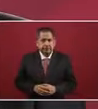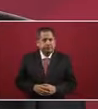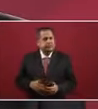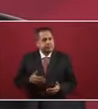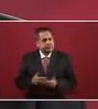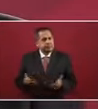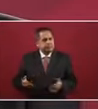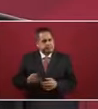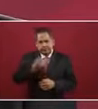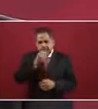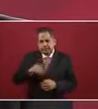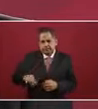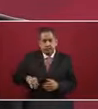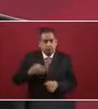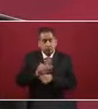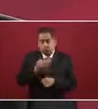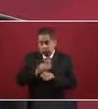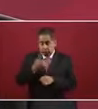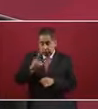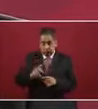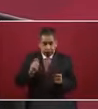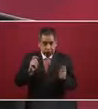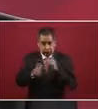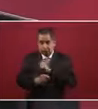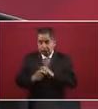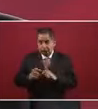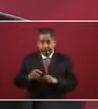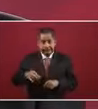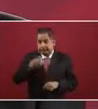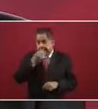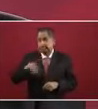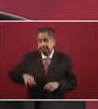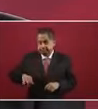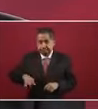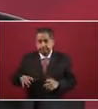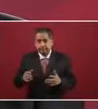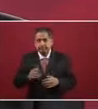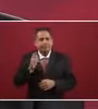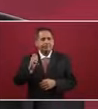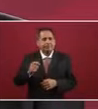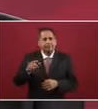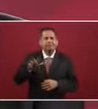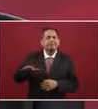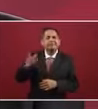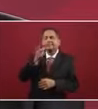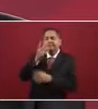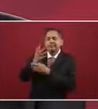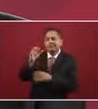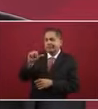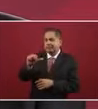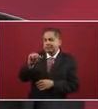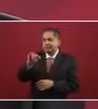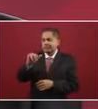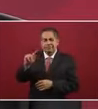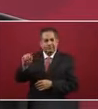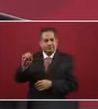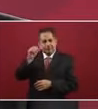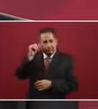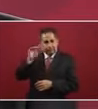Entonces es interesante, estamos viviendo tiempos interesantes. Dicen que los asiáticos, cuando nacen los